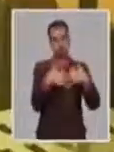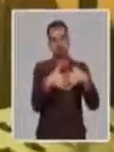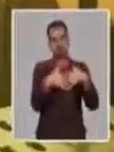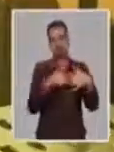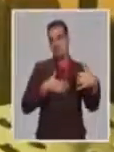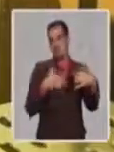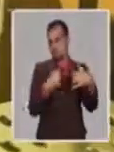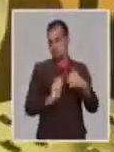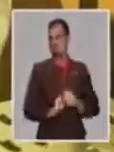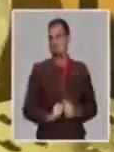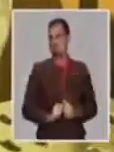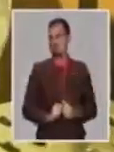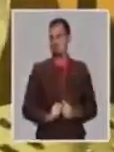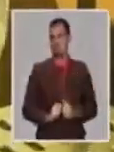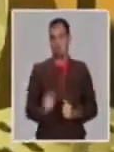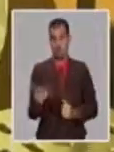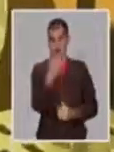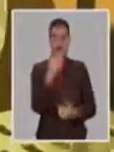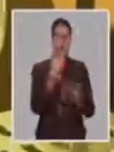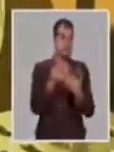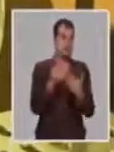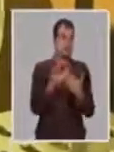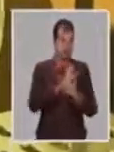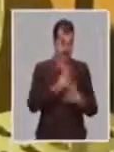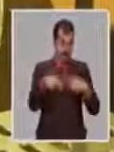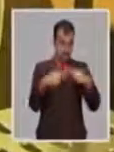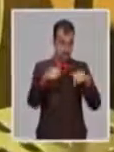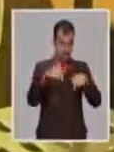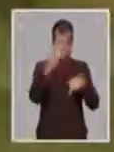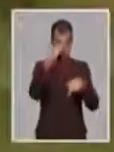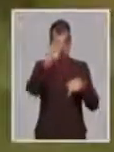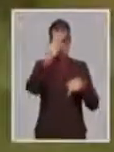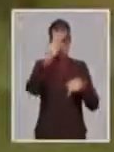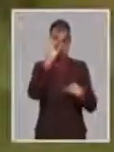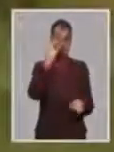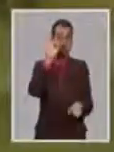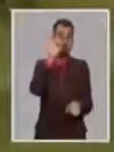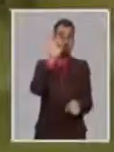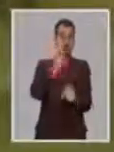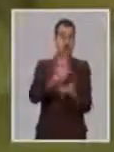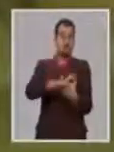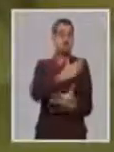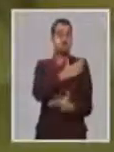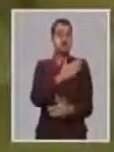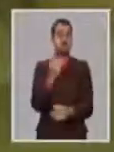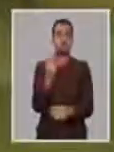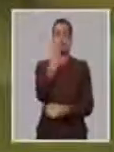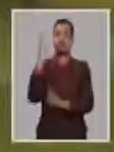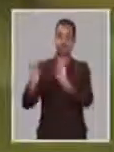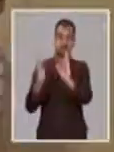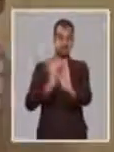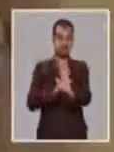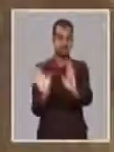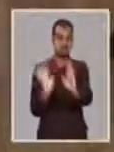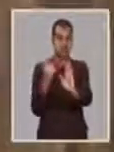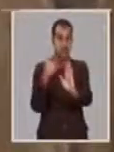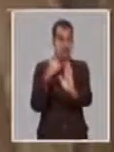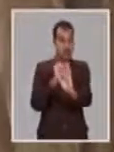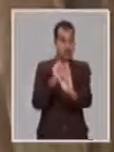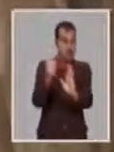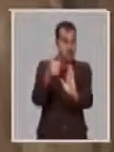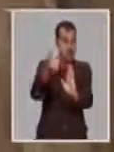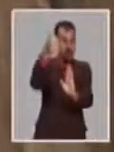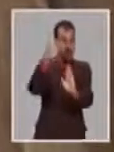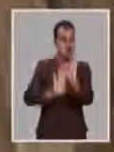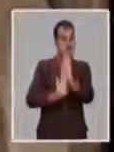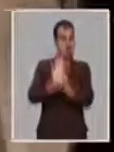2 de las 4 potenciales candidatas a vacuna desarrolladas en Cuba comenzarán su tercera y última prueba. Si son